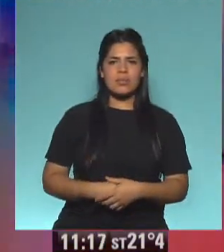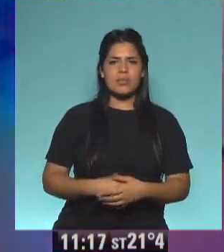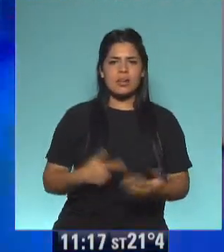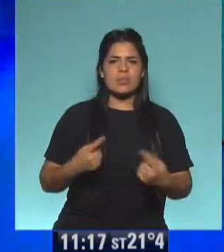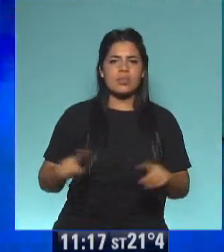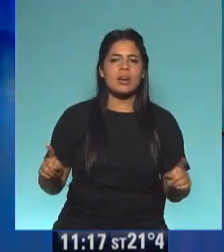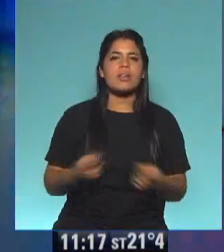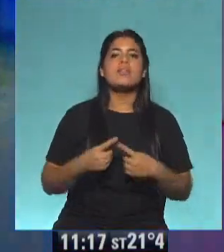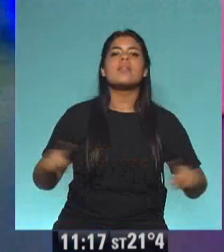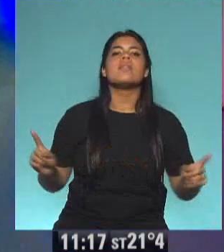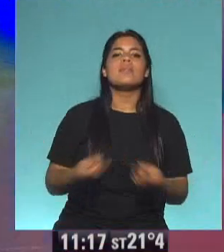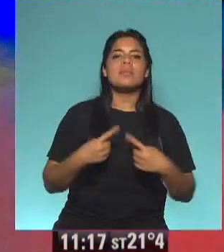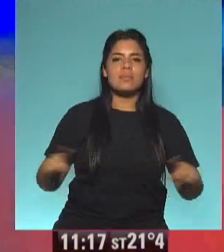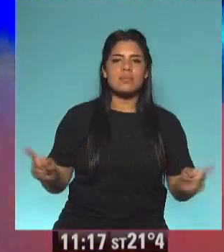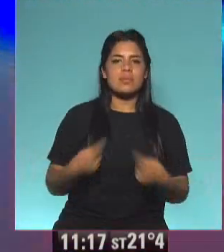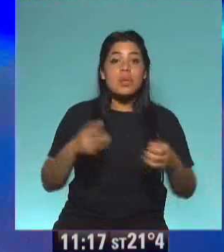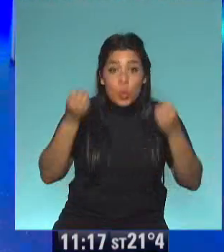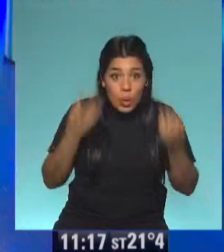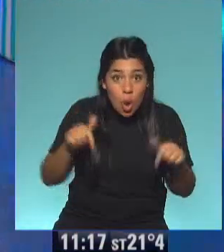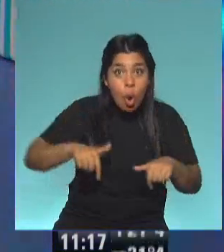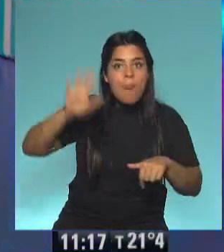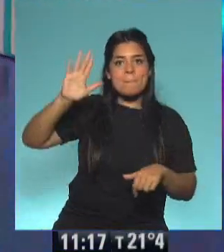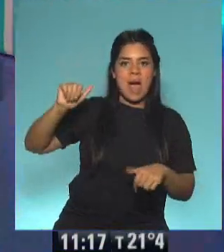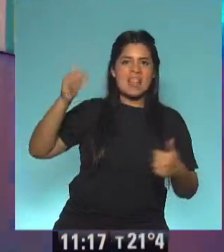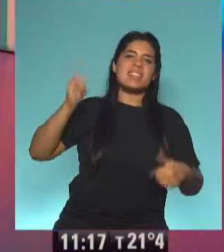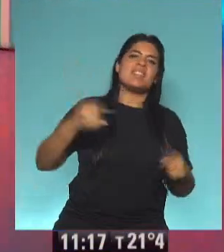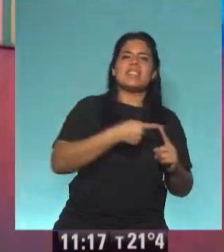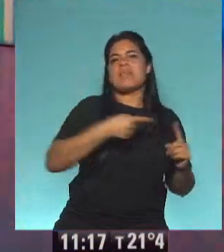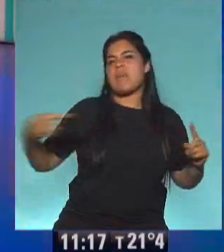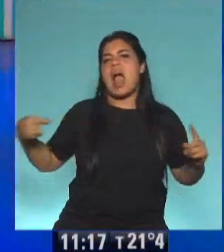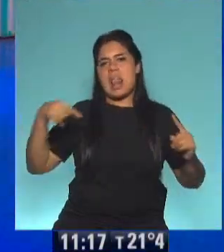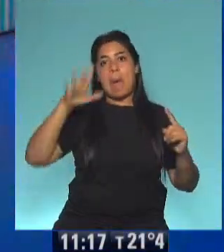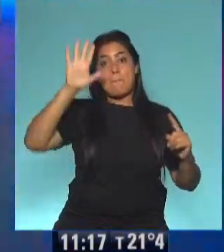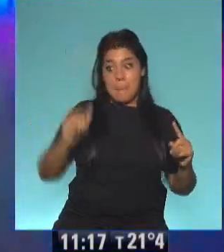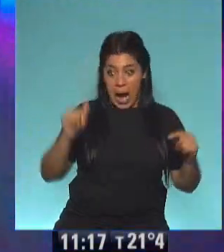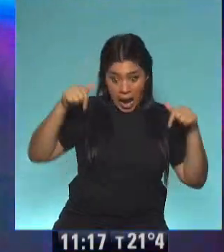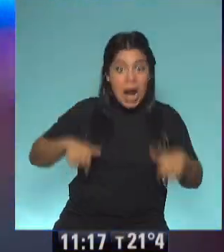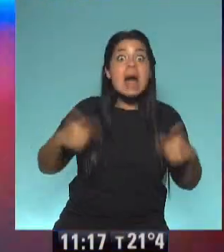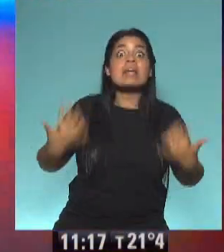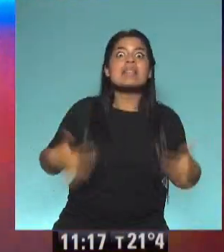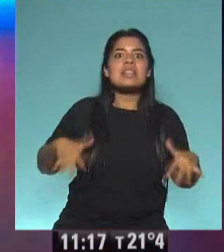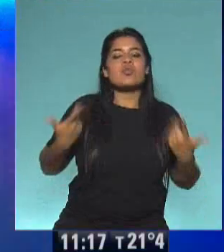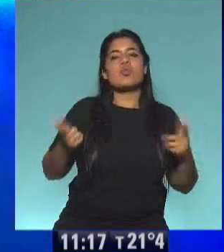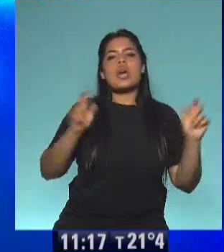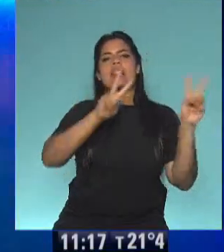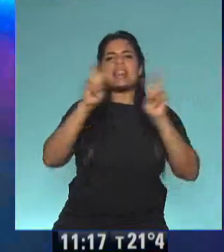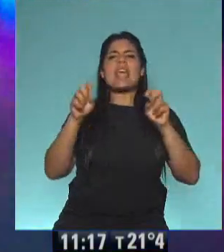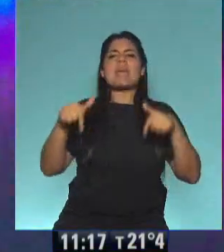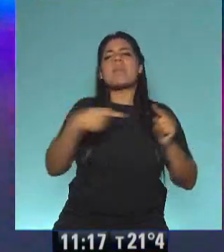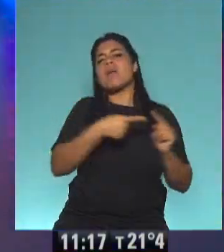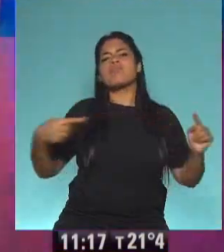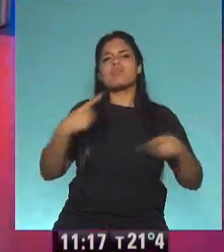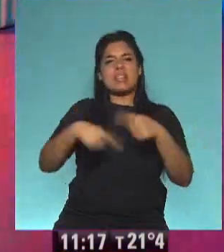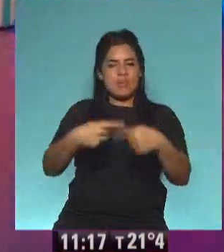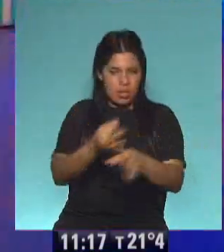muy contento en este día martes. Martes de esta semana que arrancamos con una nueva temática. ¿Quién seguimos educando? Pero lo bueno es que nos seguimos